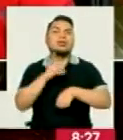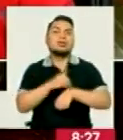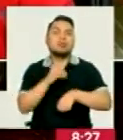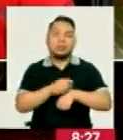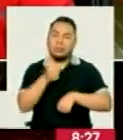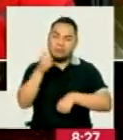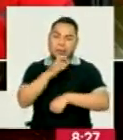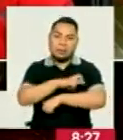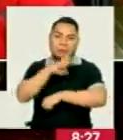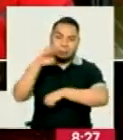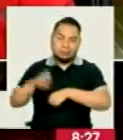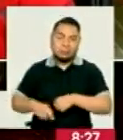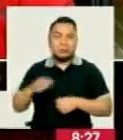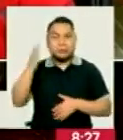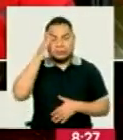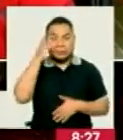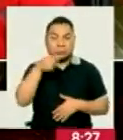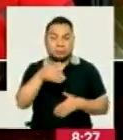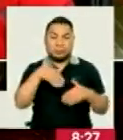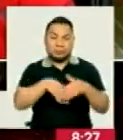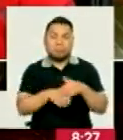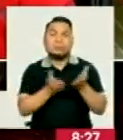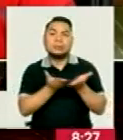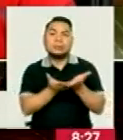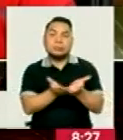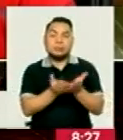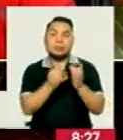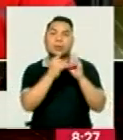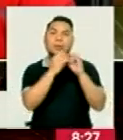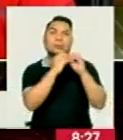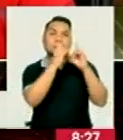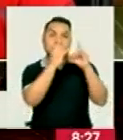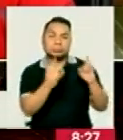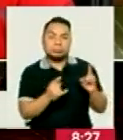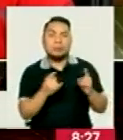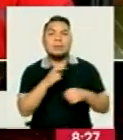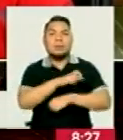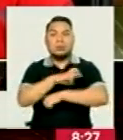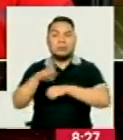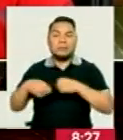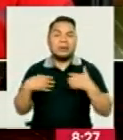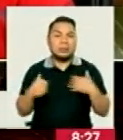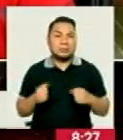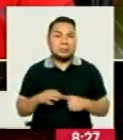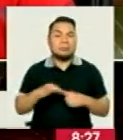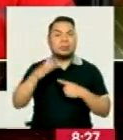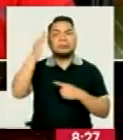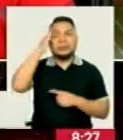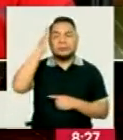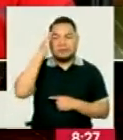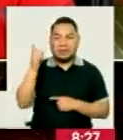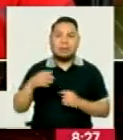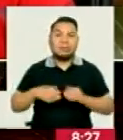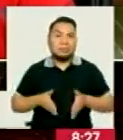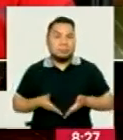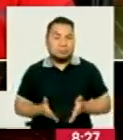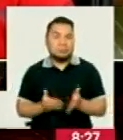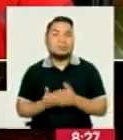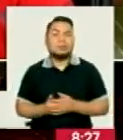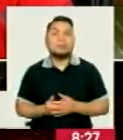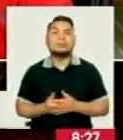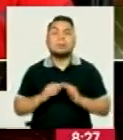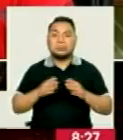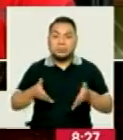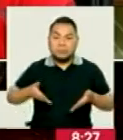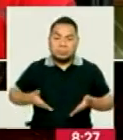por médicos de la Diresa, ¿no? Por personal de salud especializado, que no solamente va a dar el